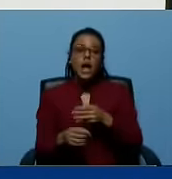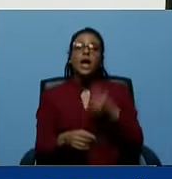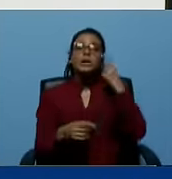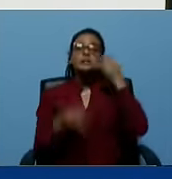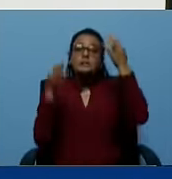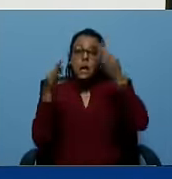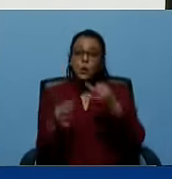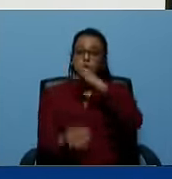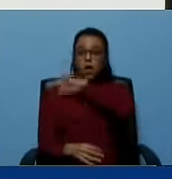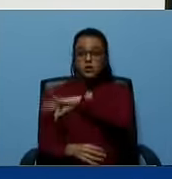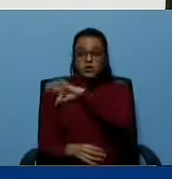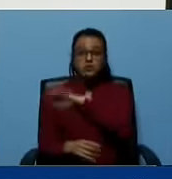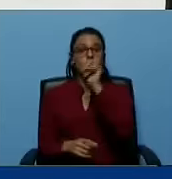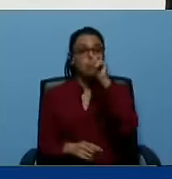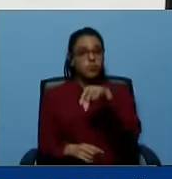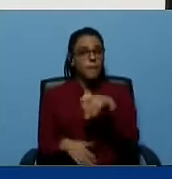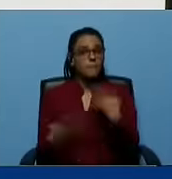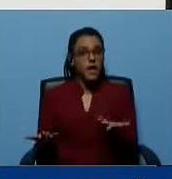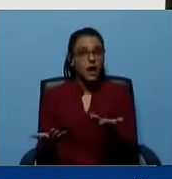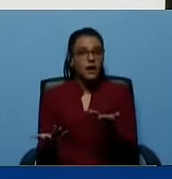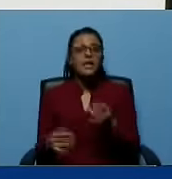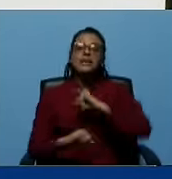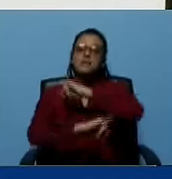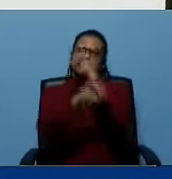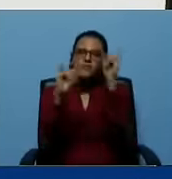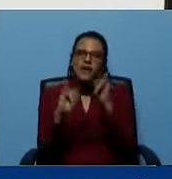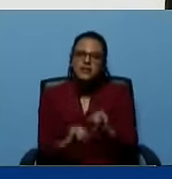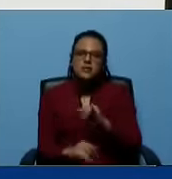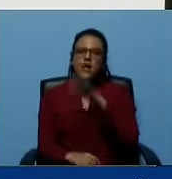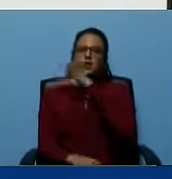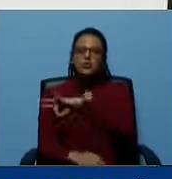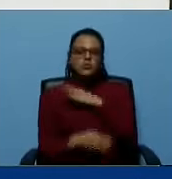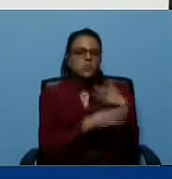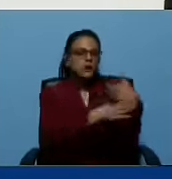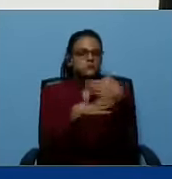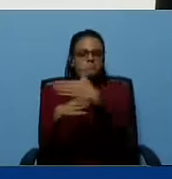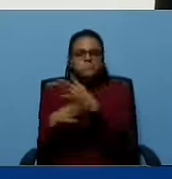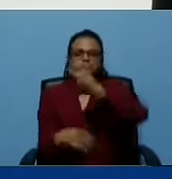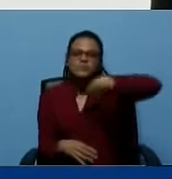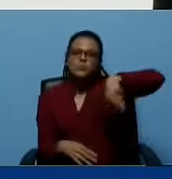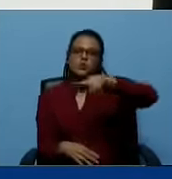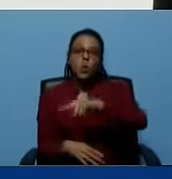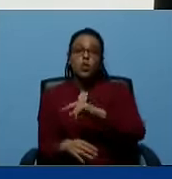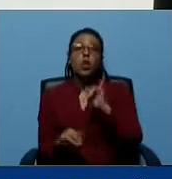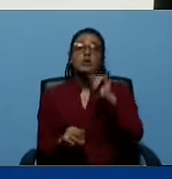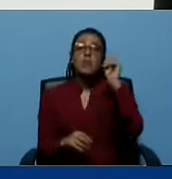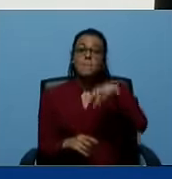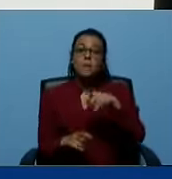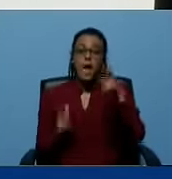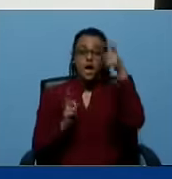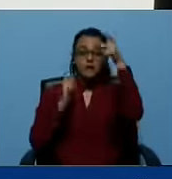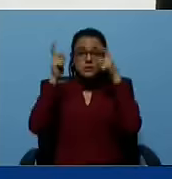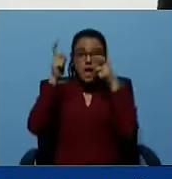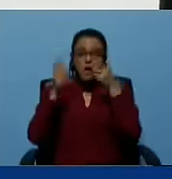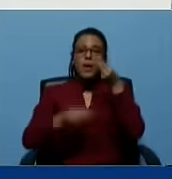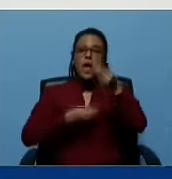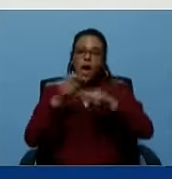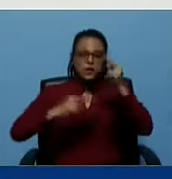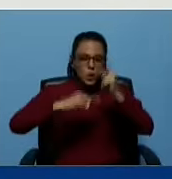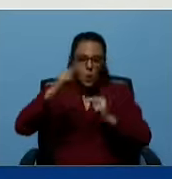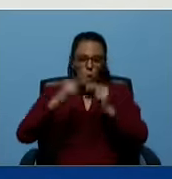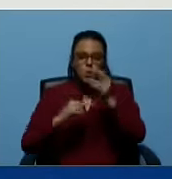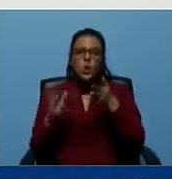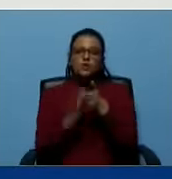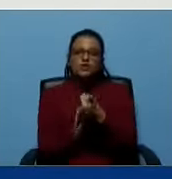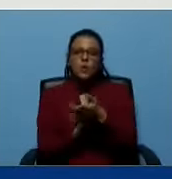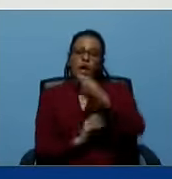social, felicidad social compartida. Y el comandante Chávez construyó el concepto